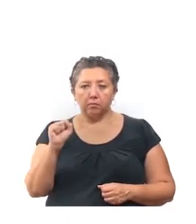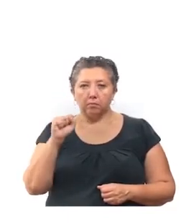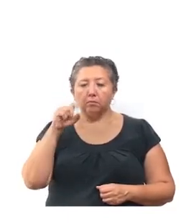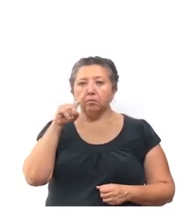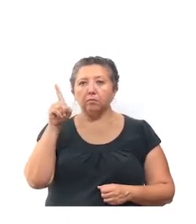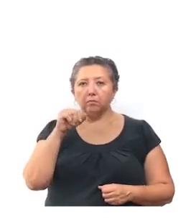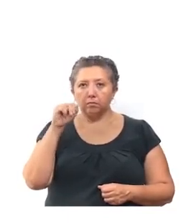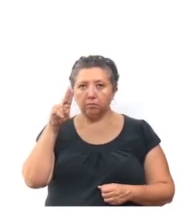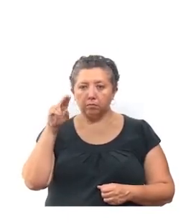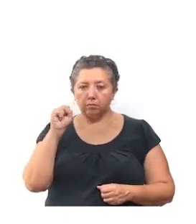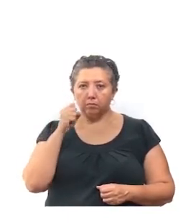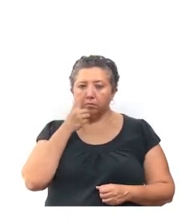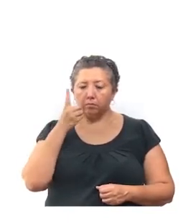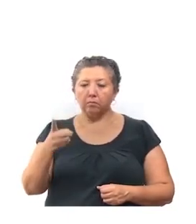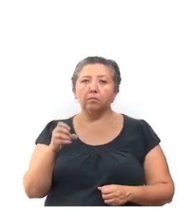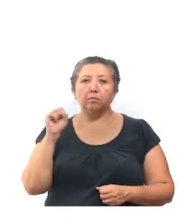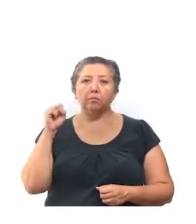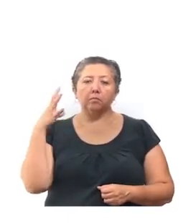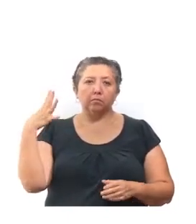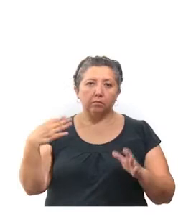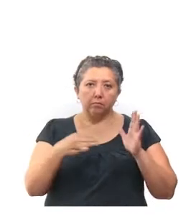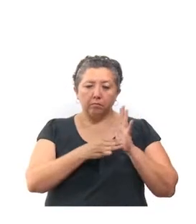y Sucacap. De los